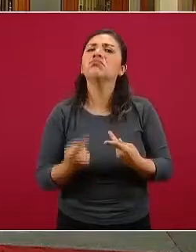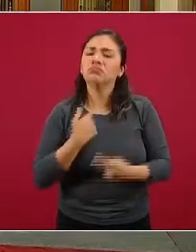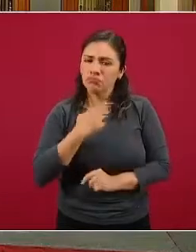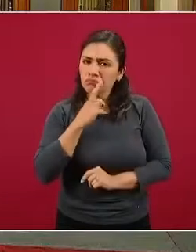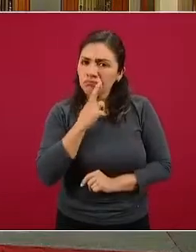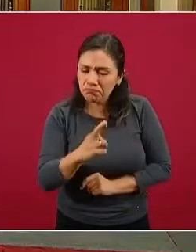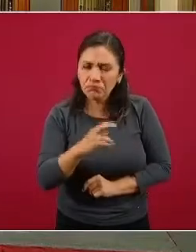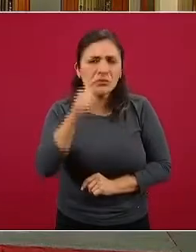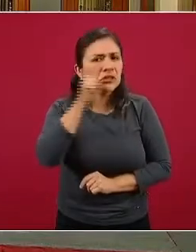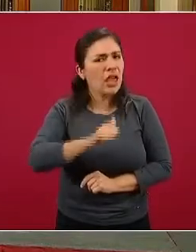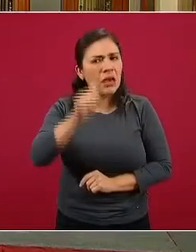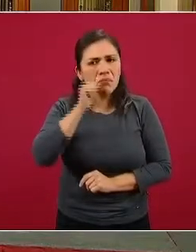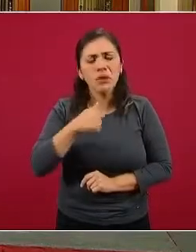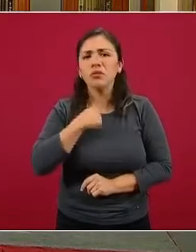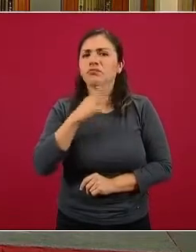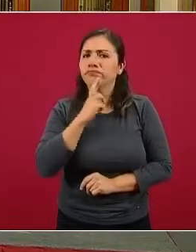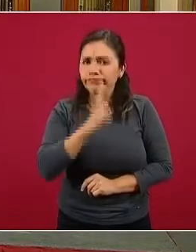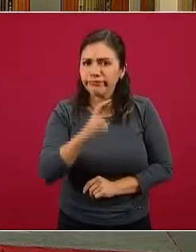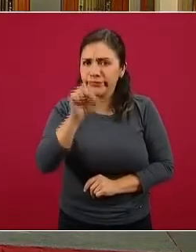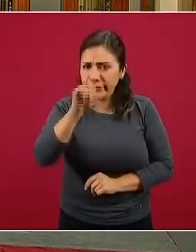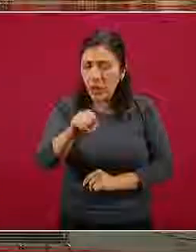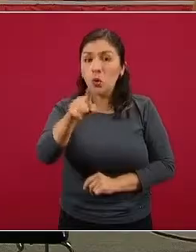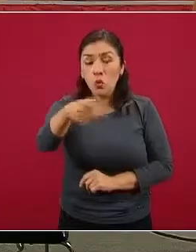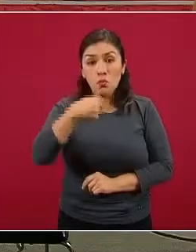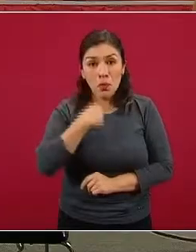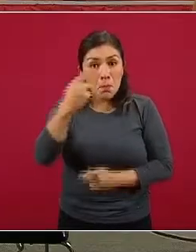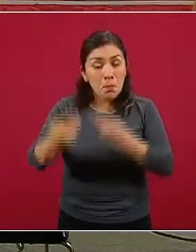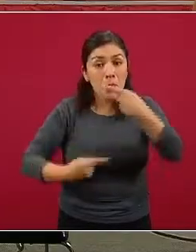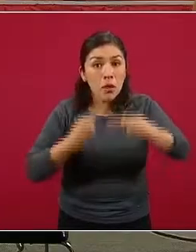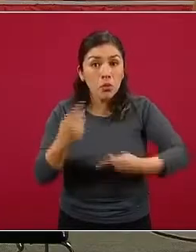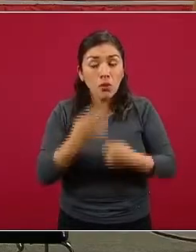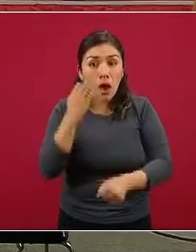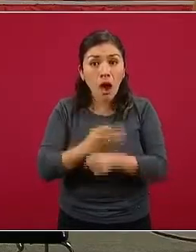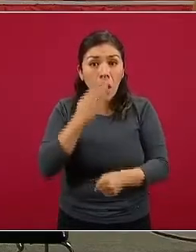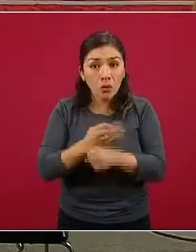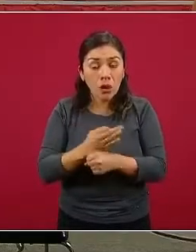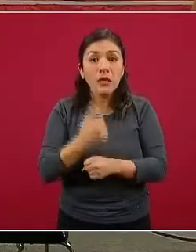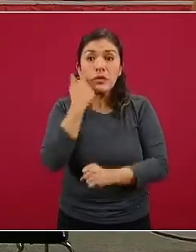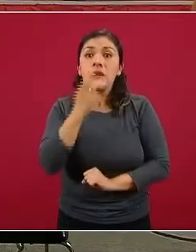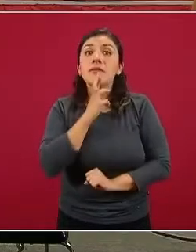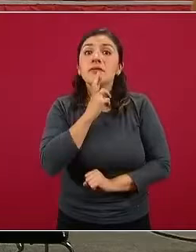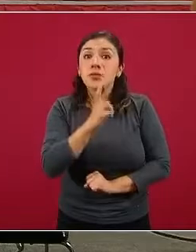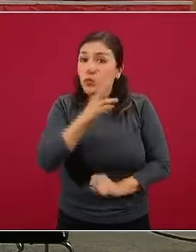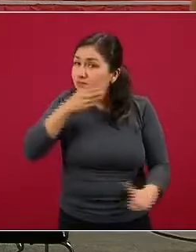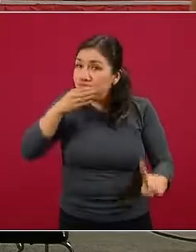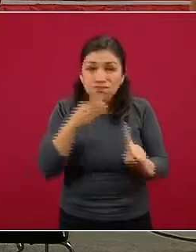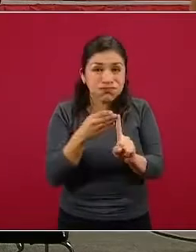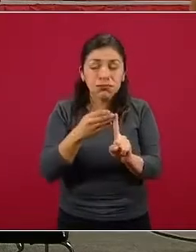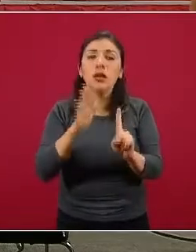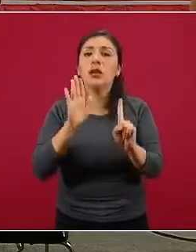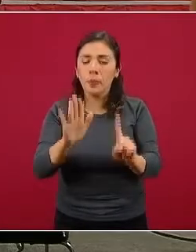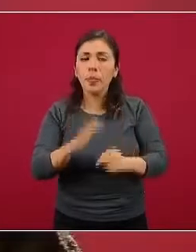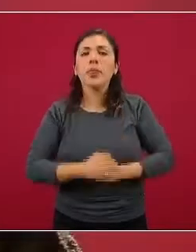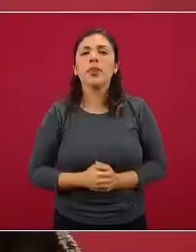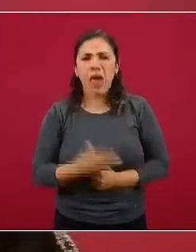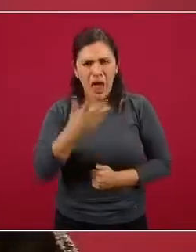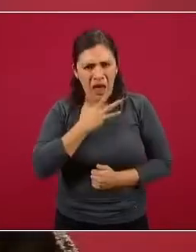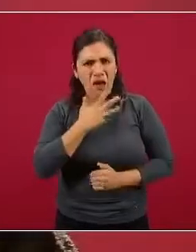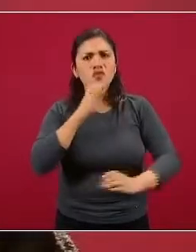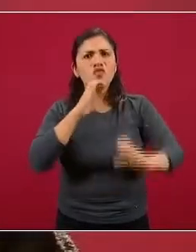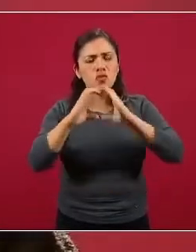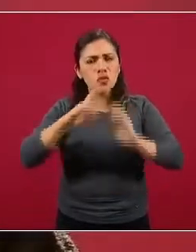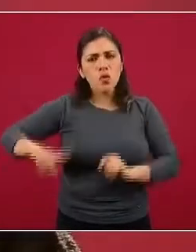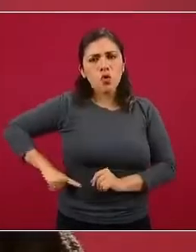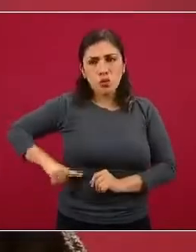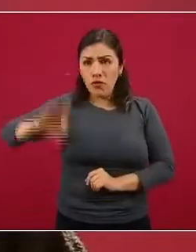dar la bienvenida a las preguntas. Usted me pregunta específicamente y quiere una respuesta puntual. ¿Hay comunicación entre el